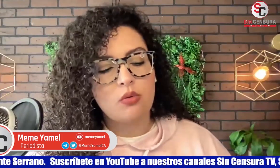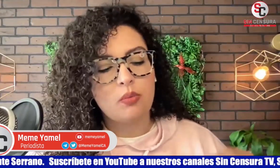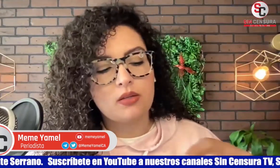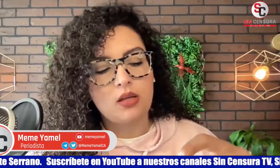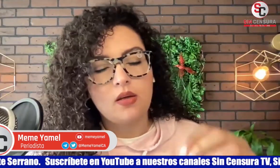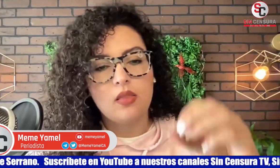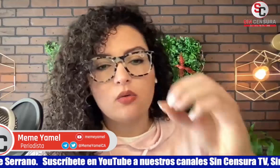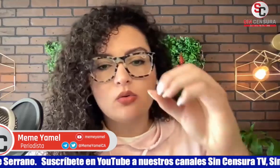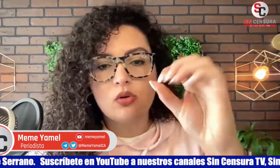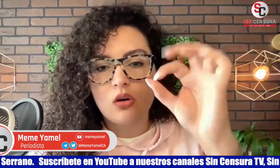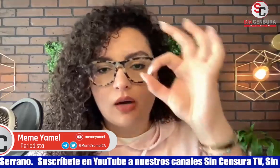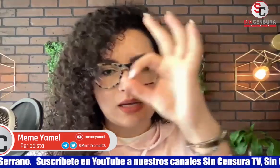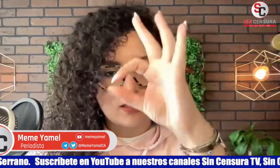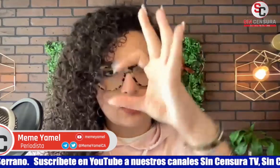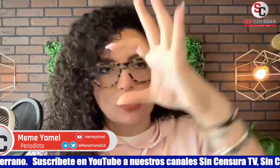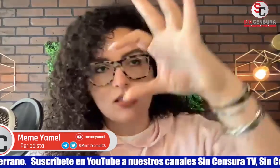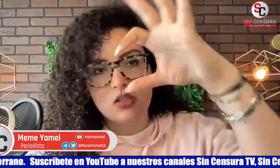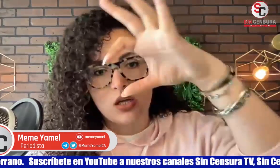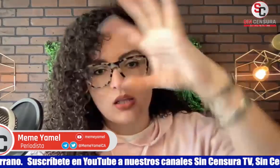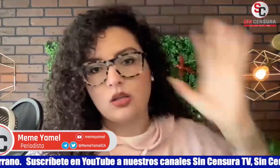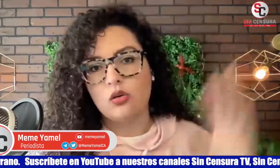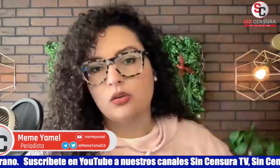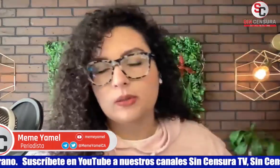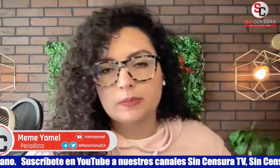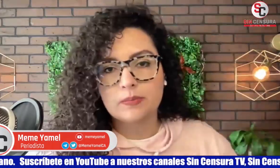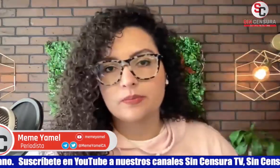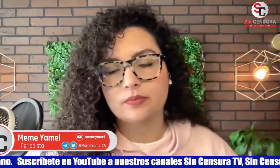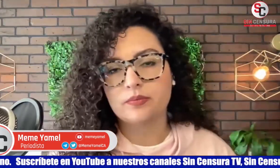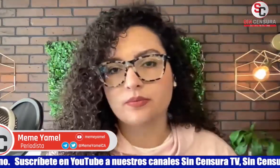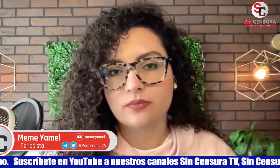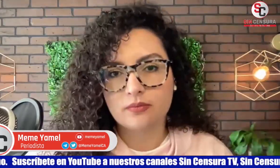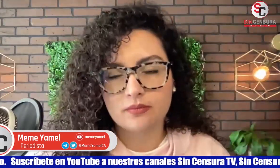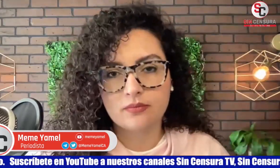pues ellos forman parte de un núcleo así, chiquitito.